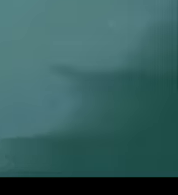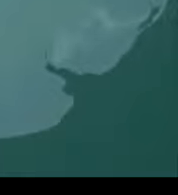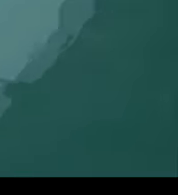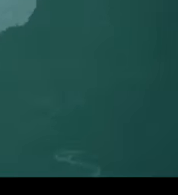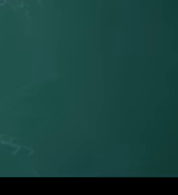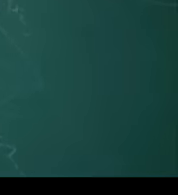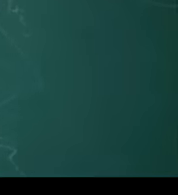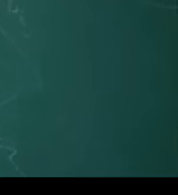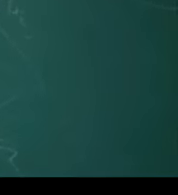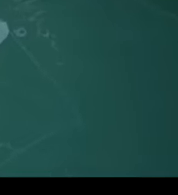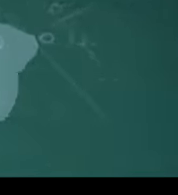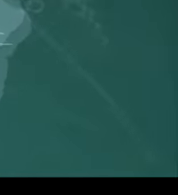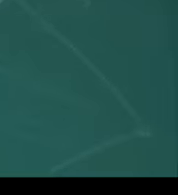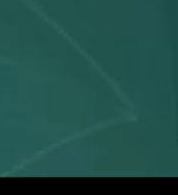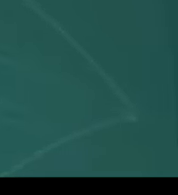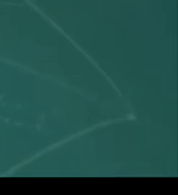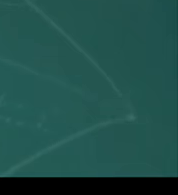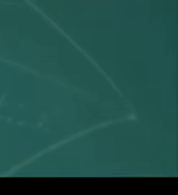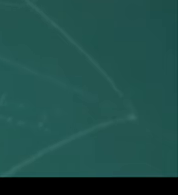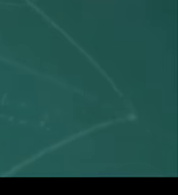resumiría.